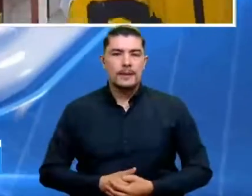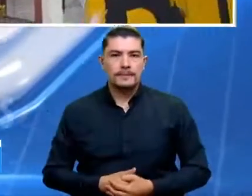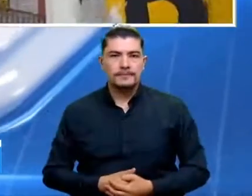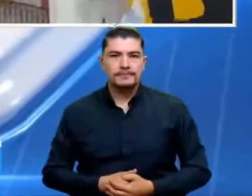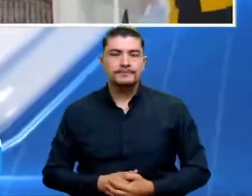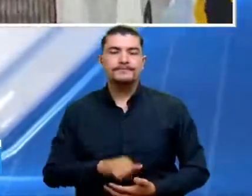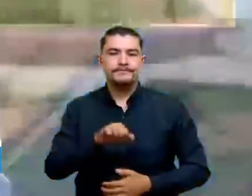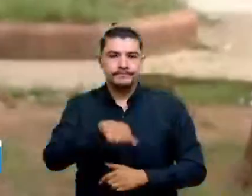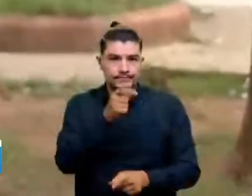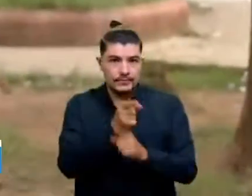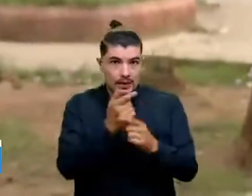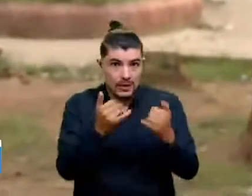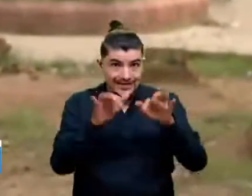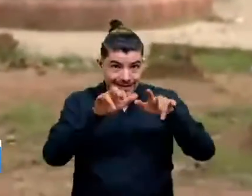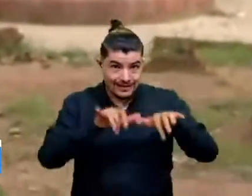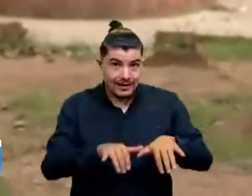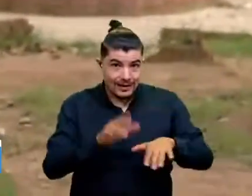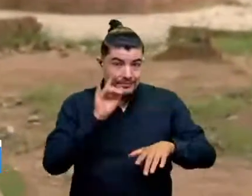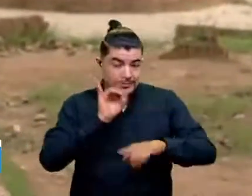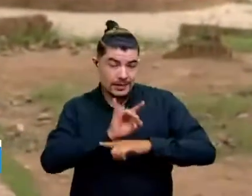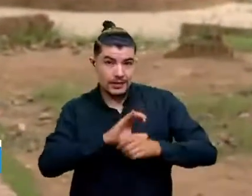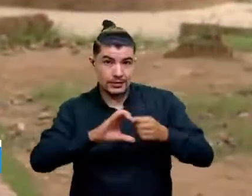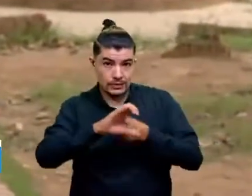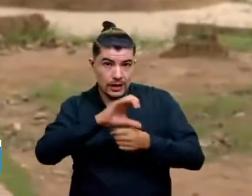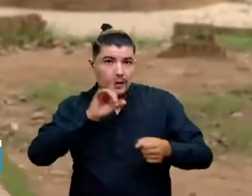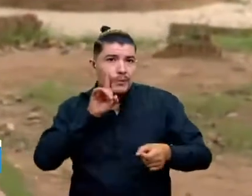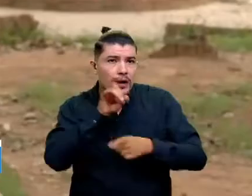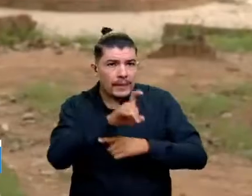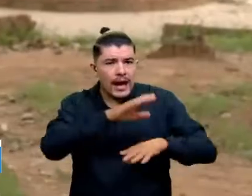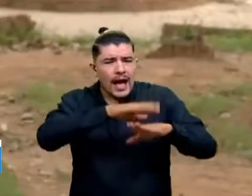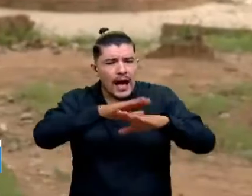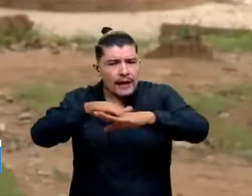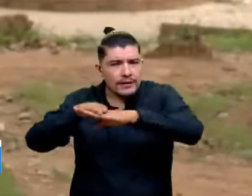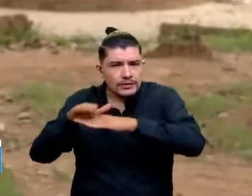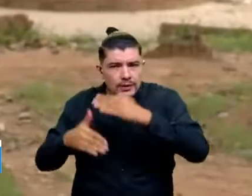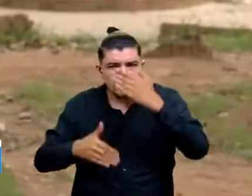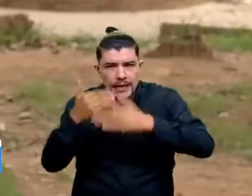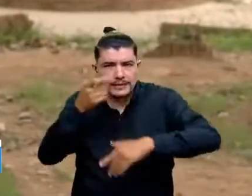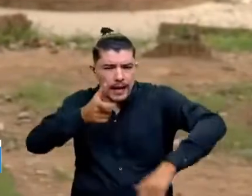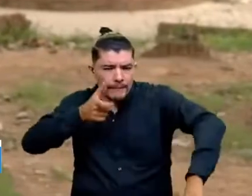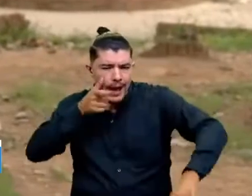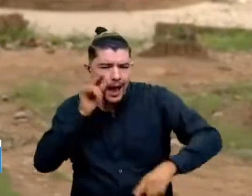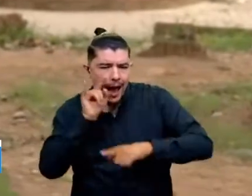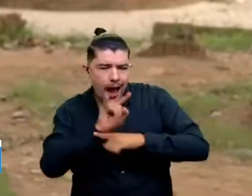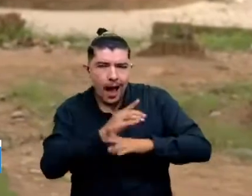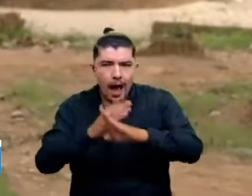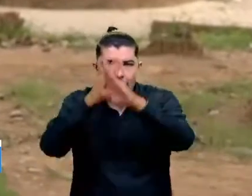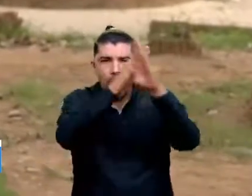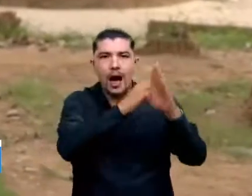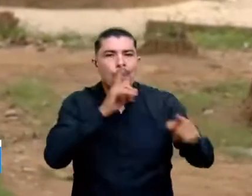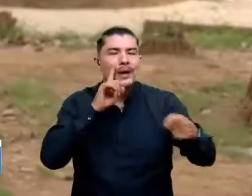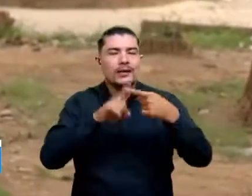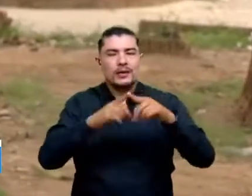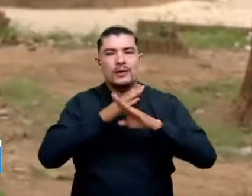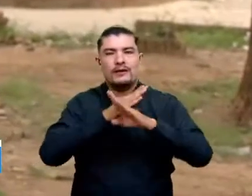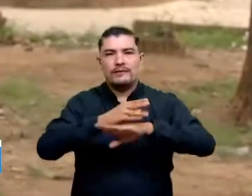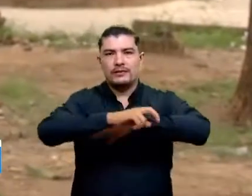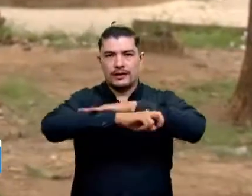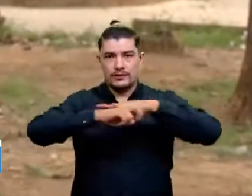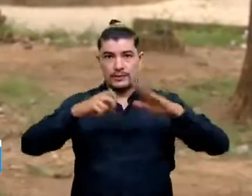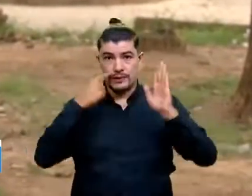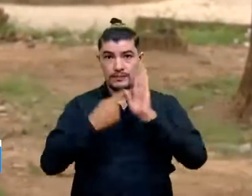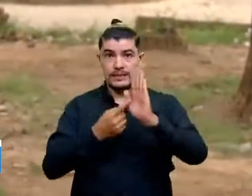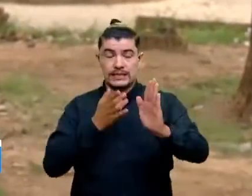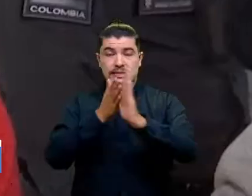la secretaria del Interior de Bucaramanga anunció que se implementarán controles de seguridad para evitar que se sigan presentando estos